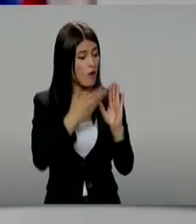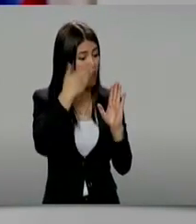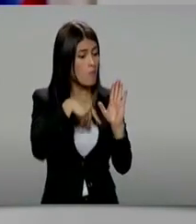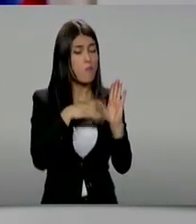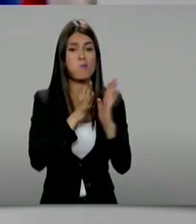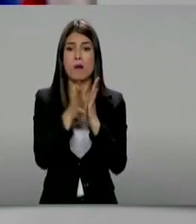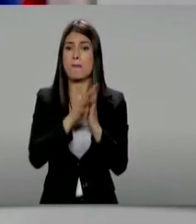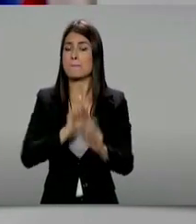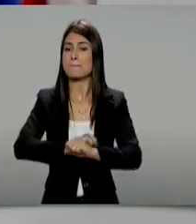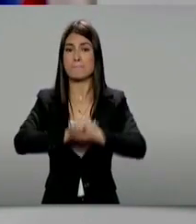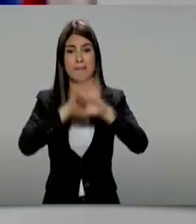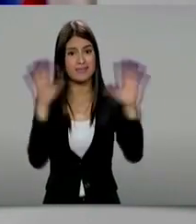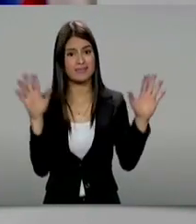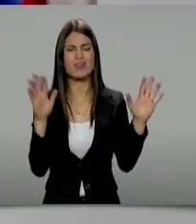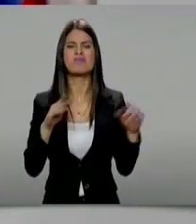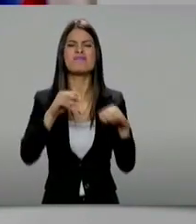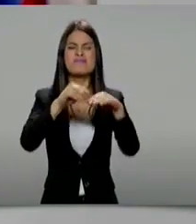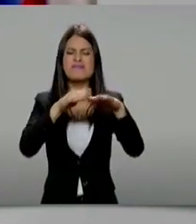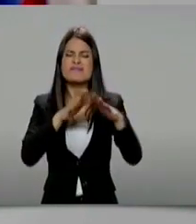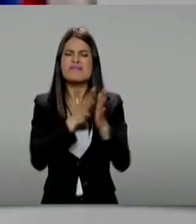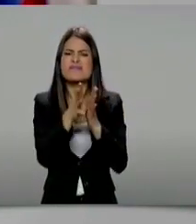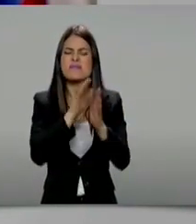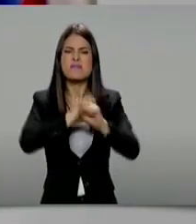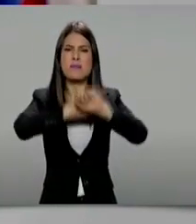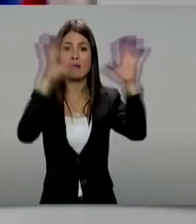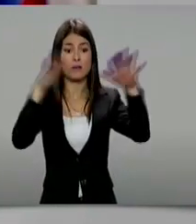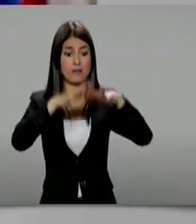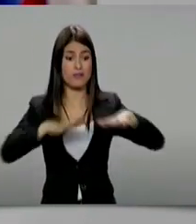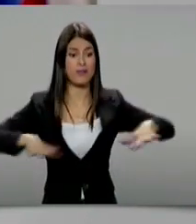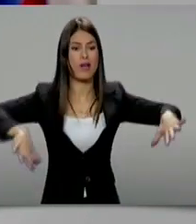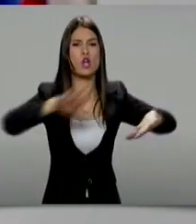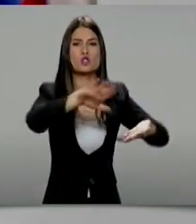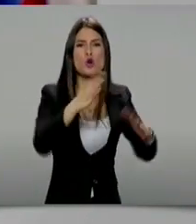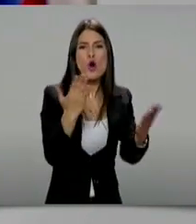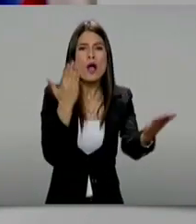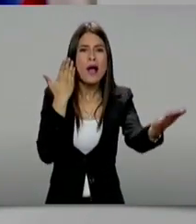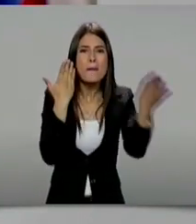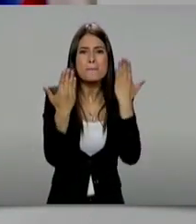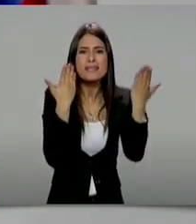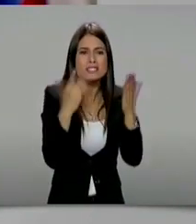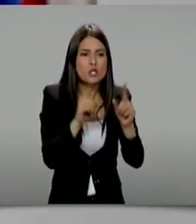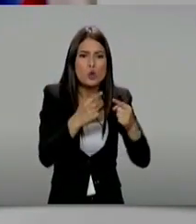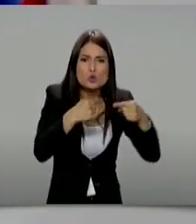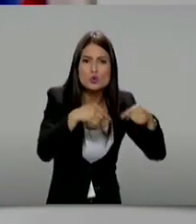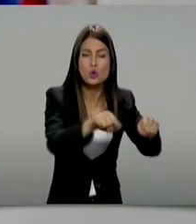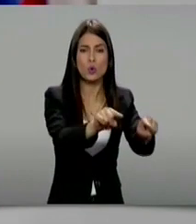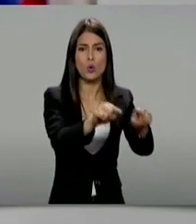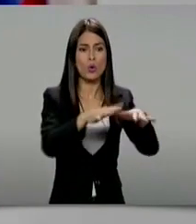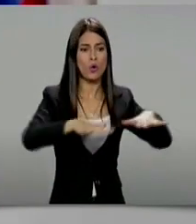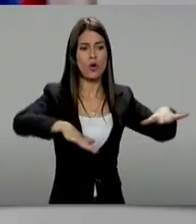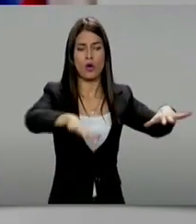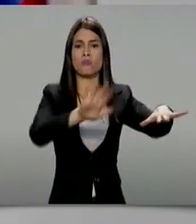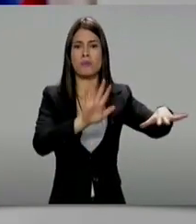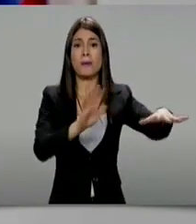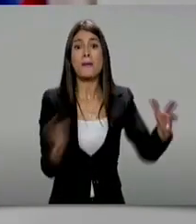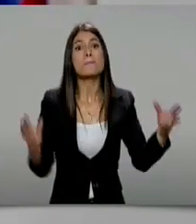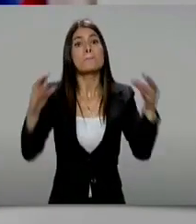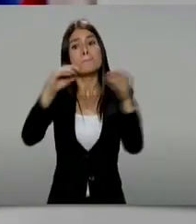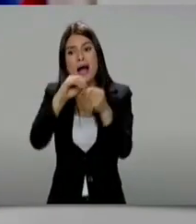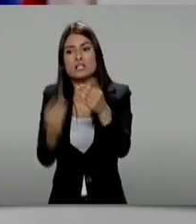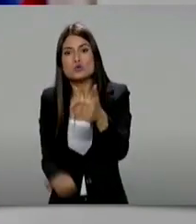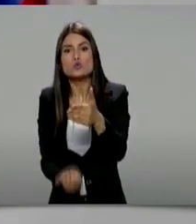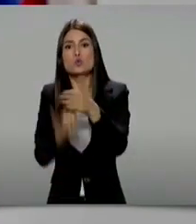nuevas zonas de reserva campesina Más allá del trámite normal de acuerdo a la legislación